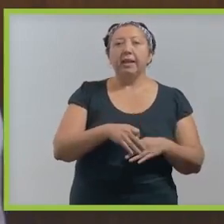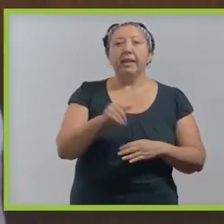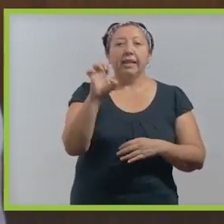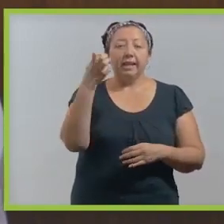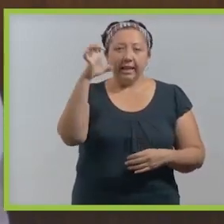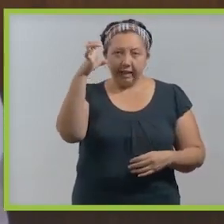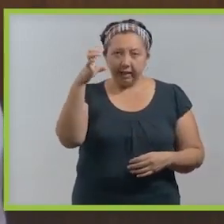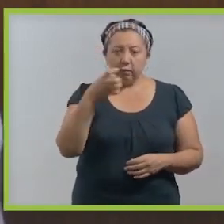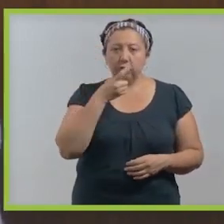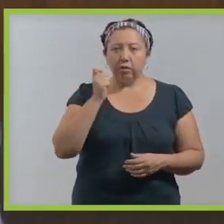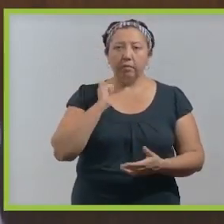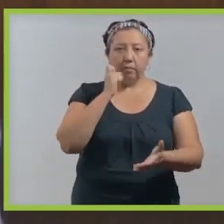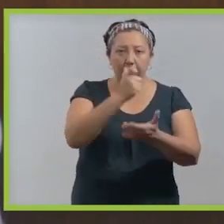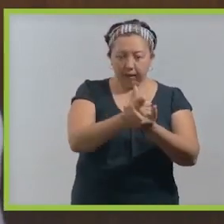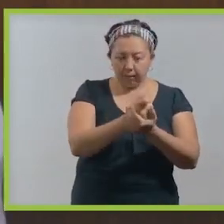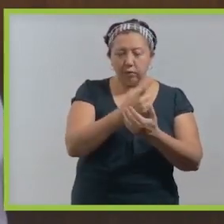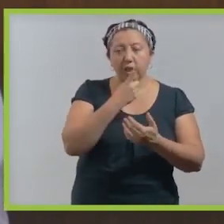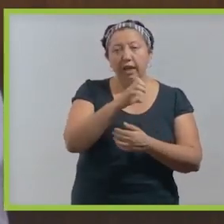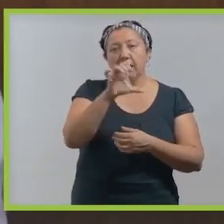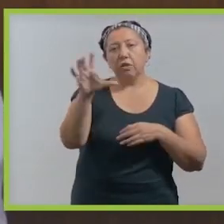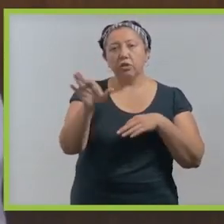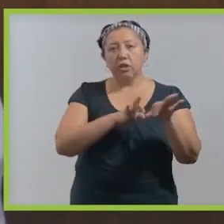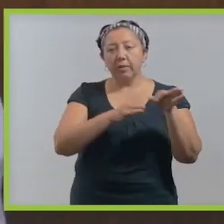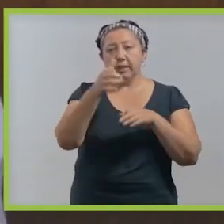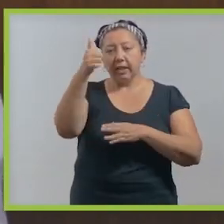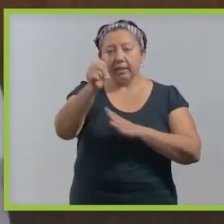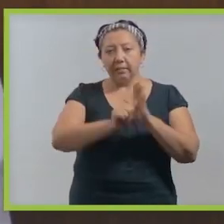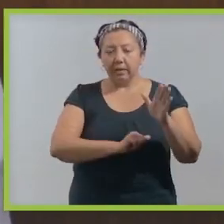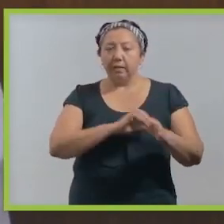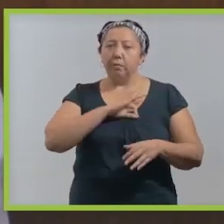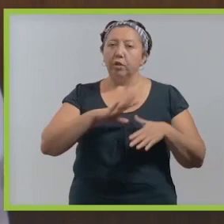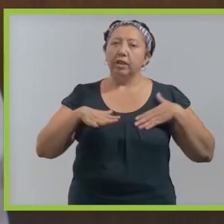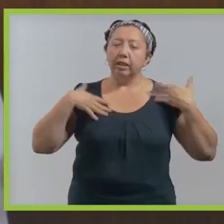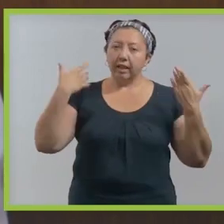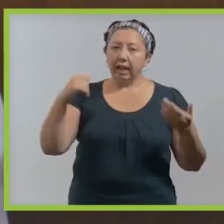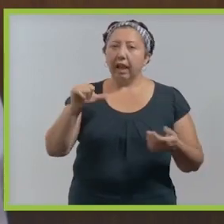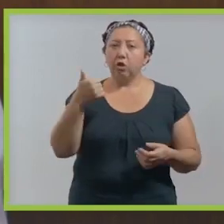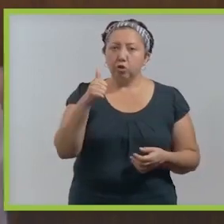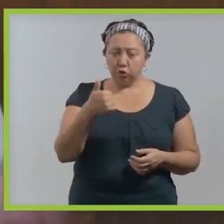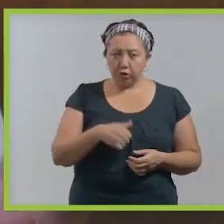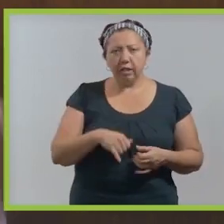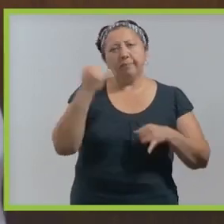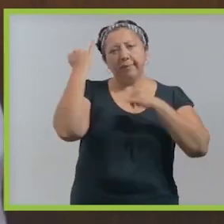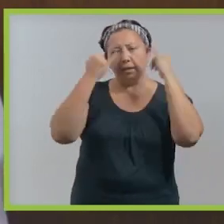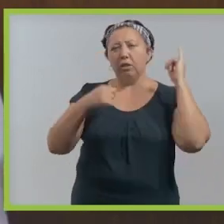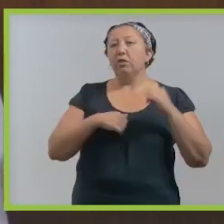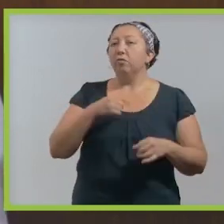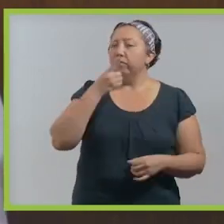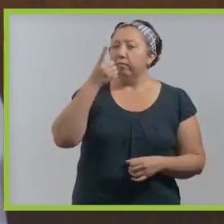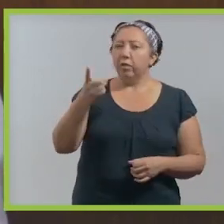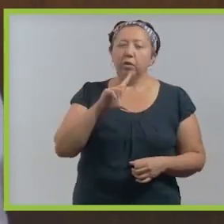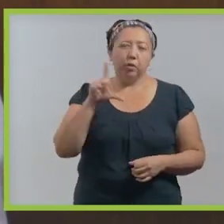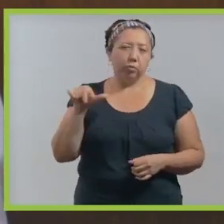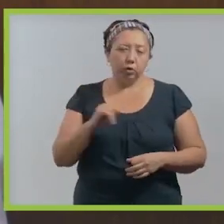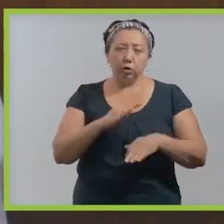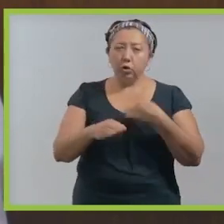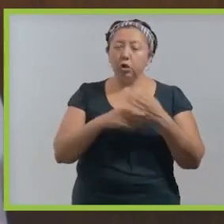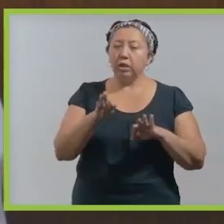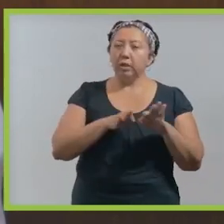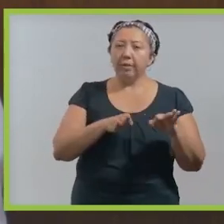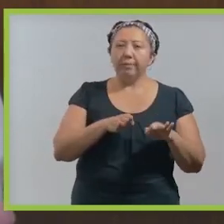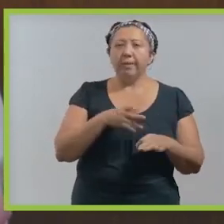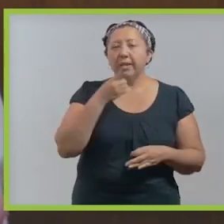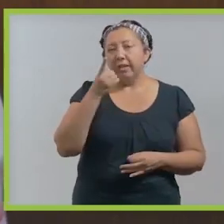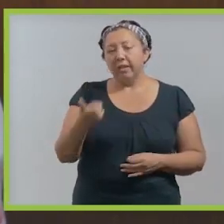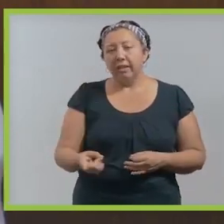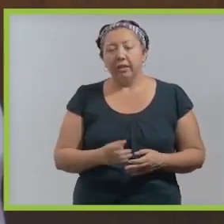el mes de enero. Nosotros les damos un anticipo, ellos trabajan 6 meses para poderlo entregar en agosto. Entonces, pues imagínate que yo les dijera después de todo lo que ya chambearon,